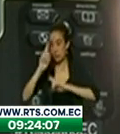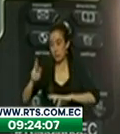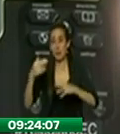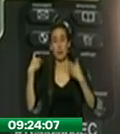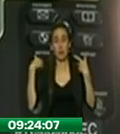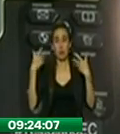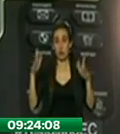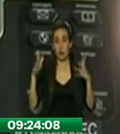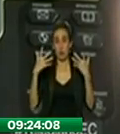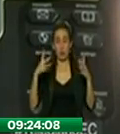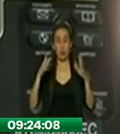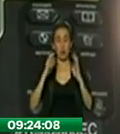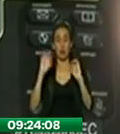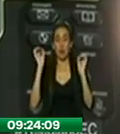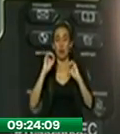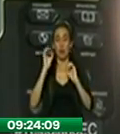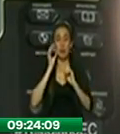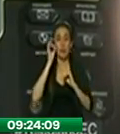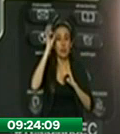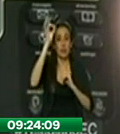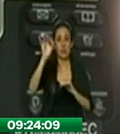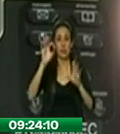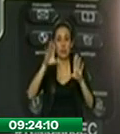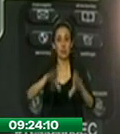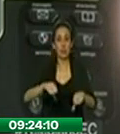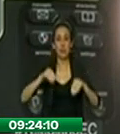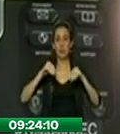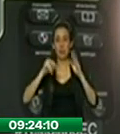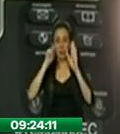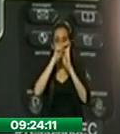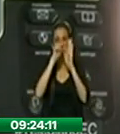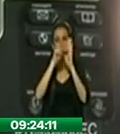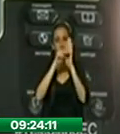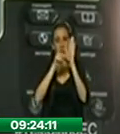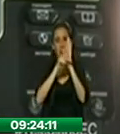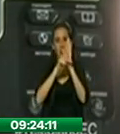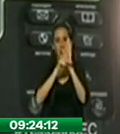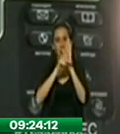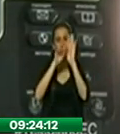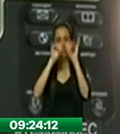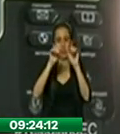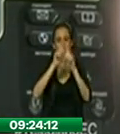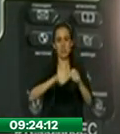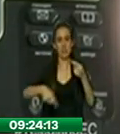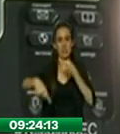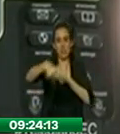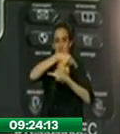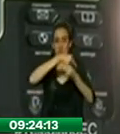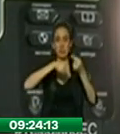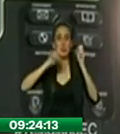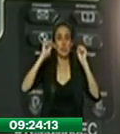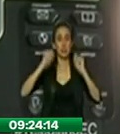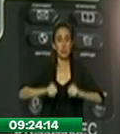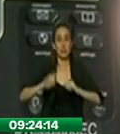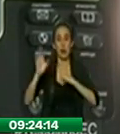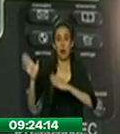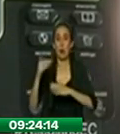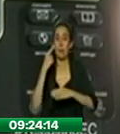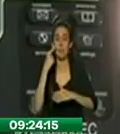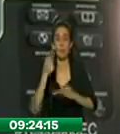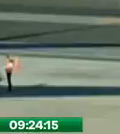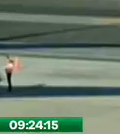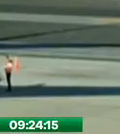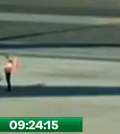tomen a futuro, inclusive un vuelo sin acatar las normas legales que rigen en el Ecuador, evidentemente que tendrán que rendir ante la